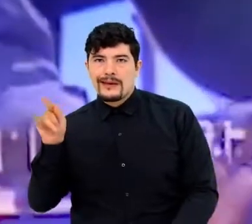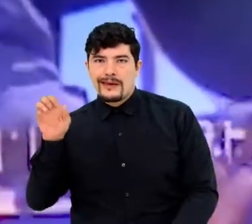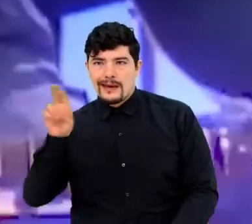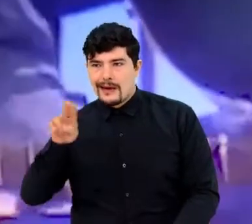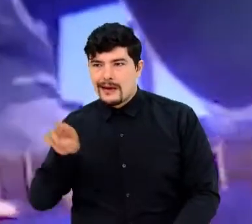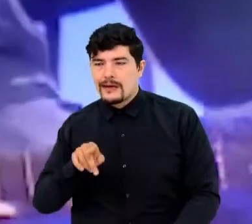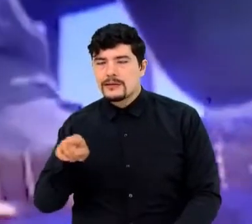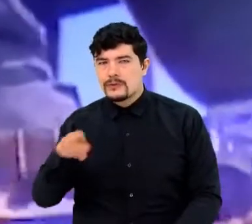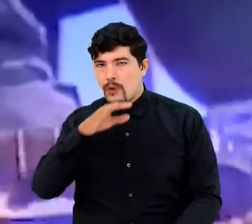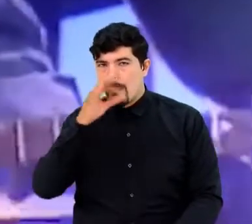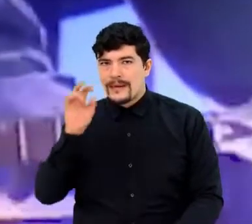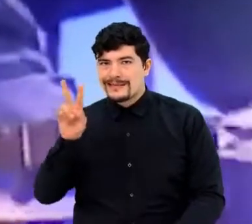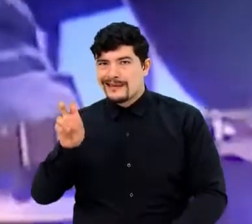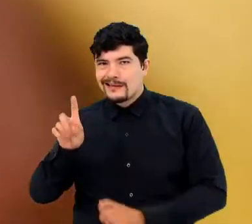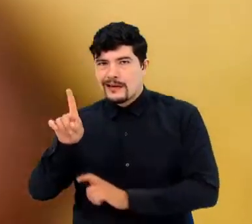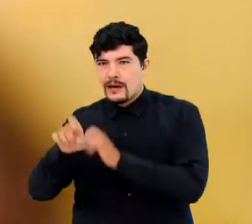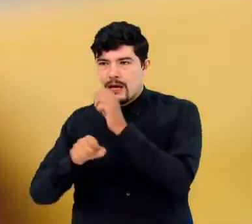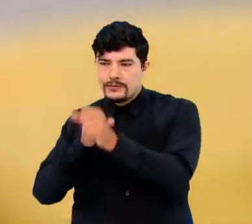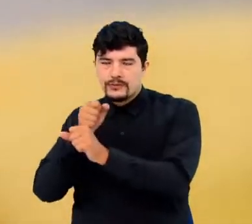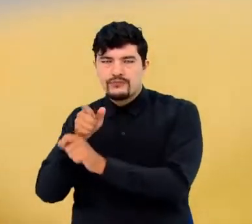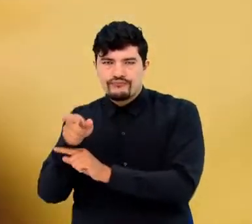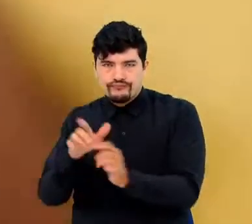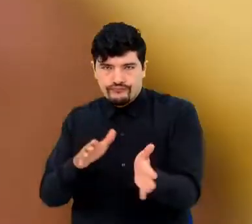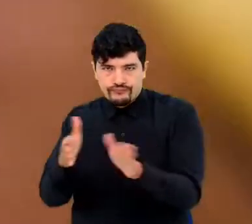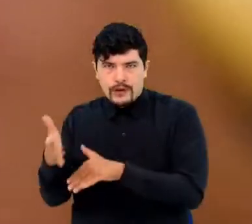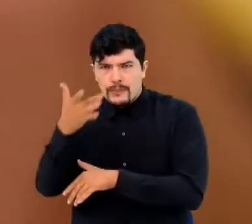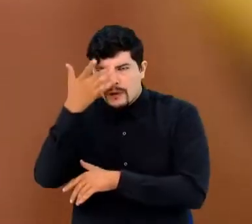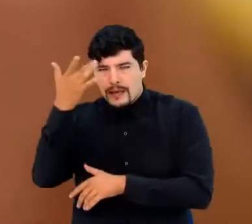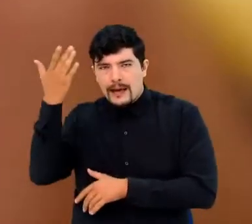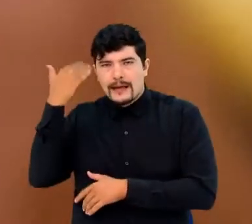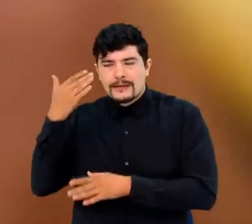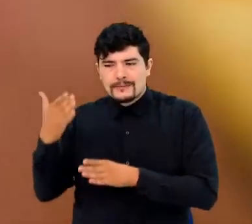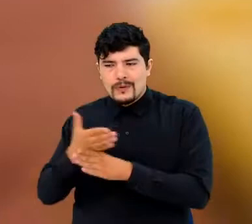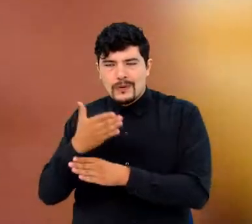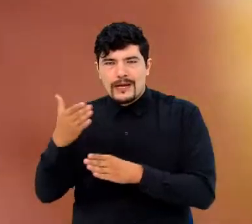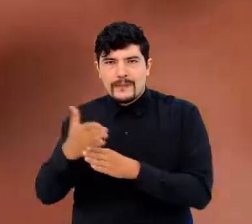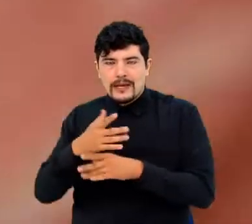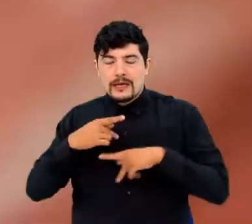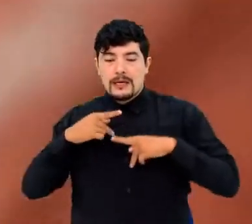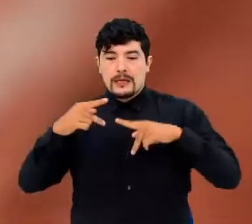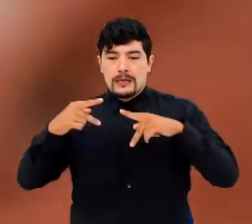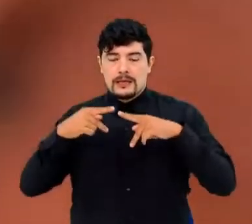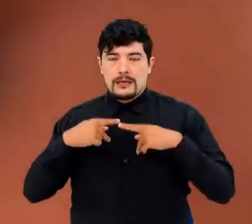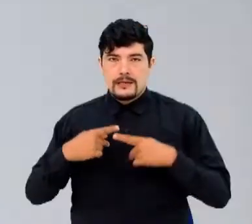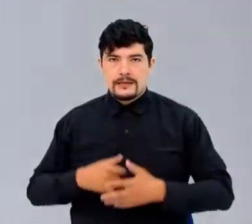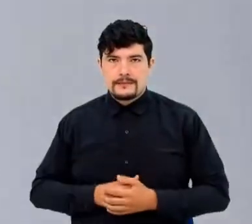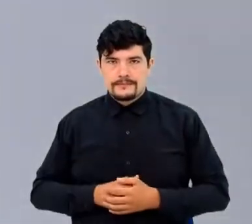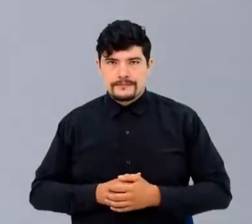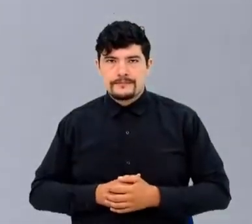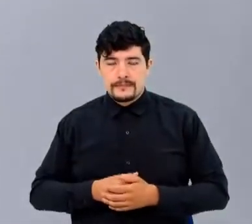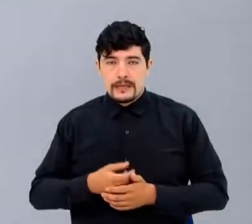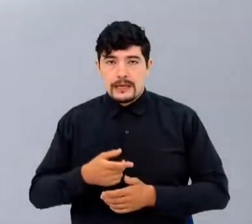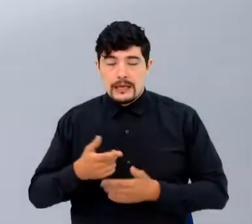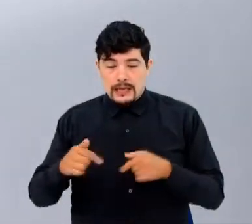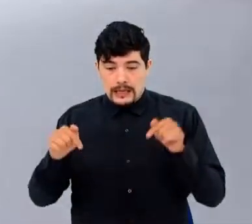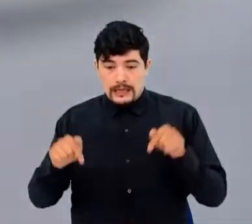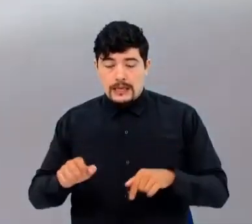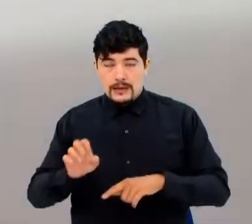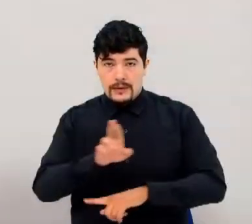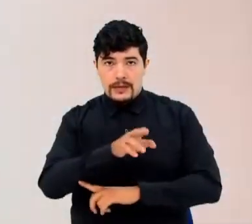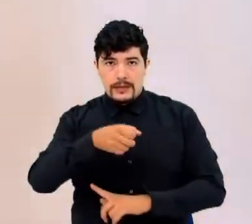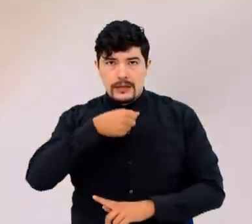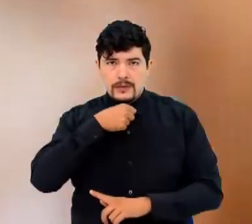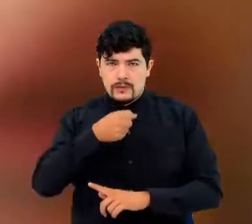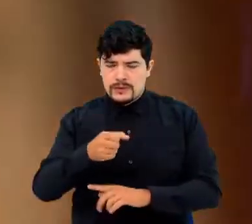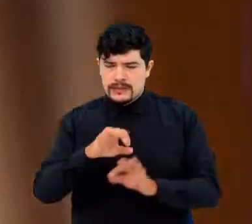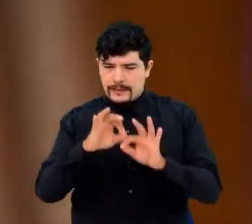sus 71 años de edad tras luchar contra complicaciones respiratorias. En Entretenimiento de Oriente Noticias queremos extender nuestro mensaje